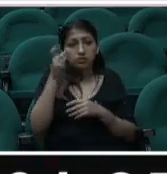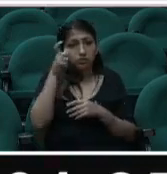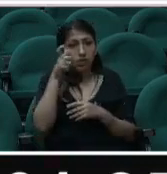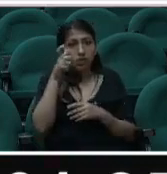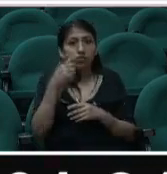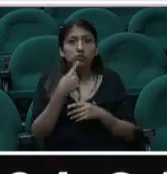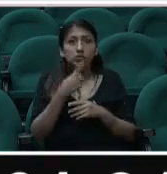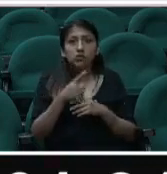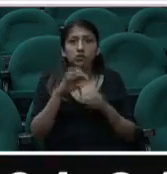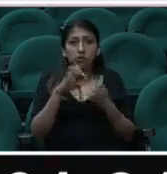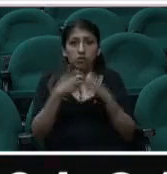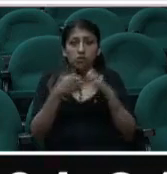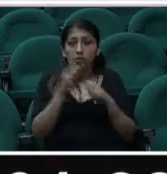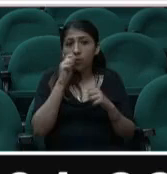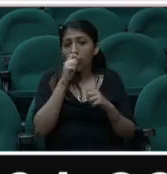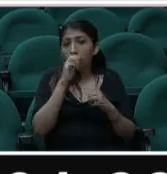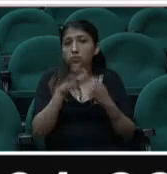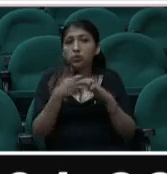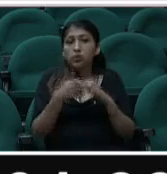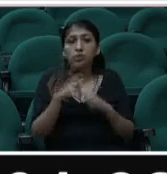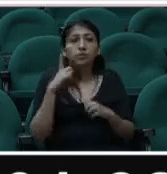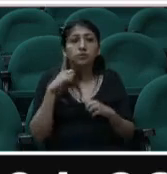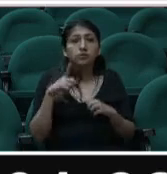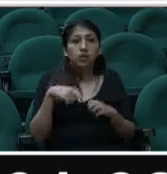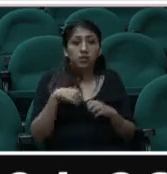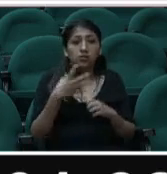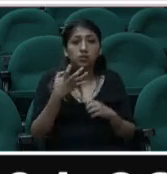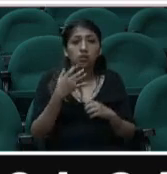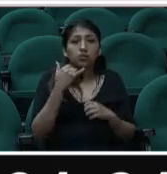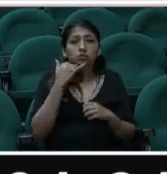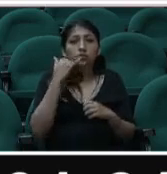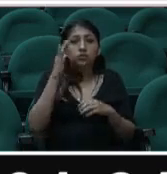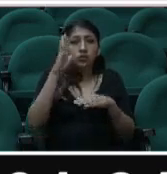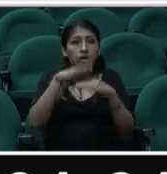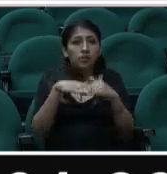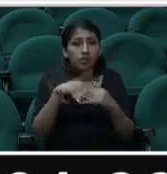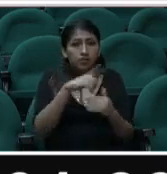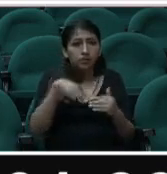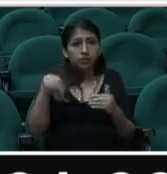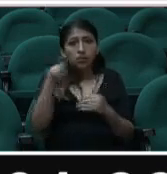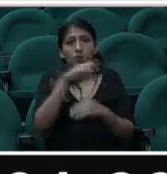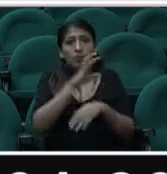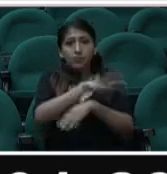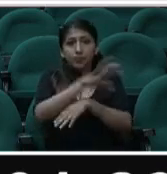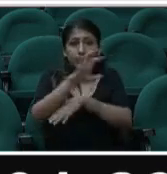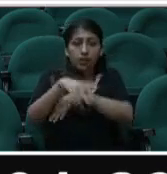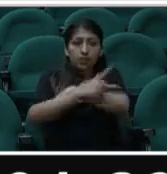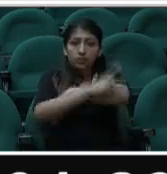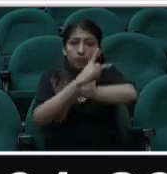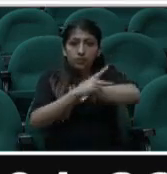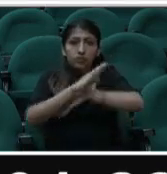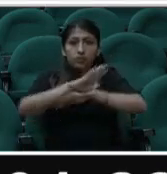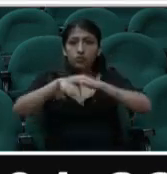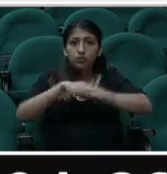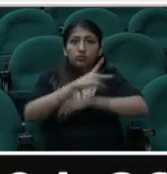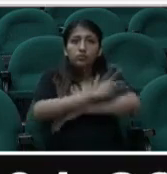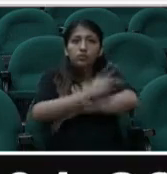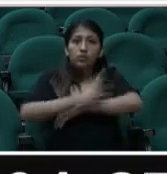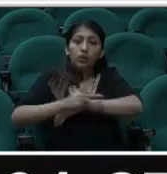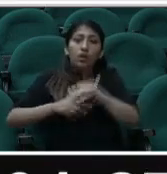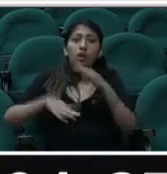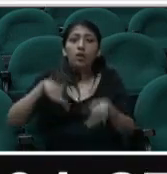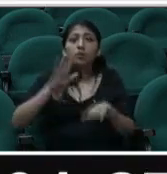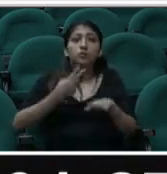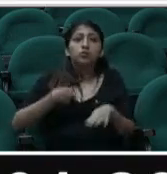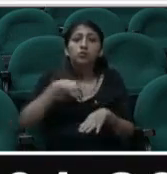consideran que el problema de las drogas es un problema de salud pública y aquí yo quiero llamar a una reflexión a toda la provincia de pastaza a todo el pueblo de pastaza a